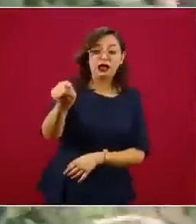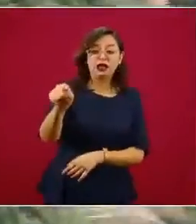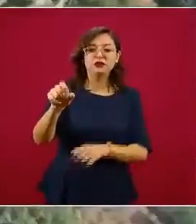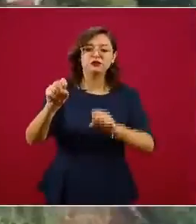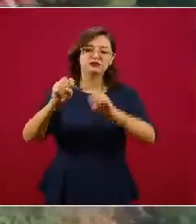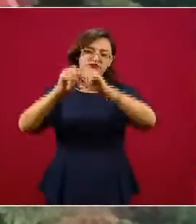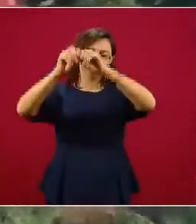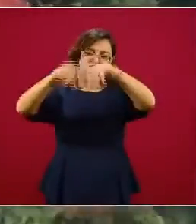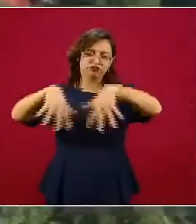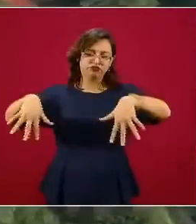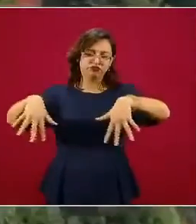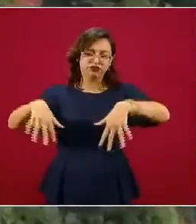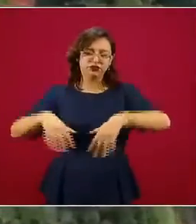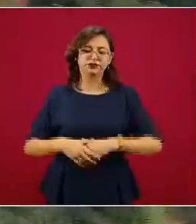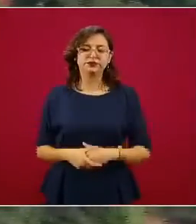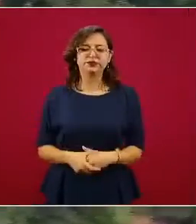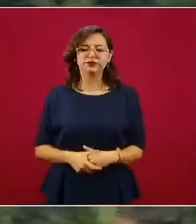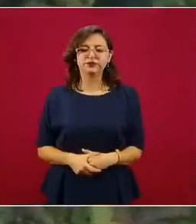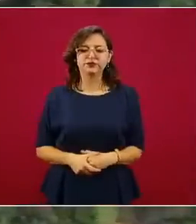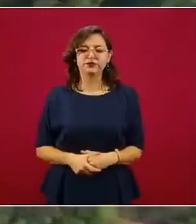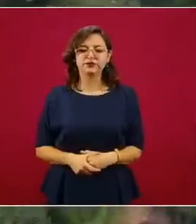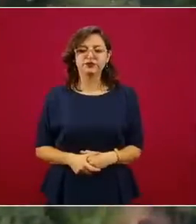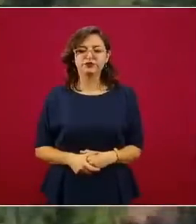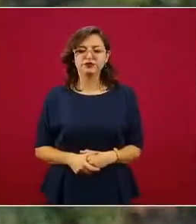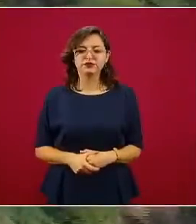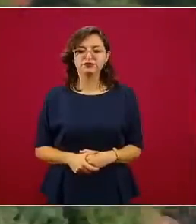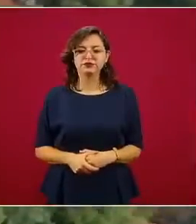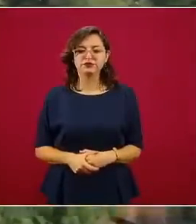combatientes poder atacar un incendio.